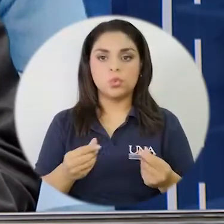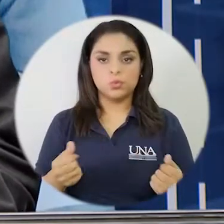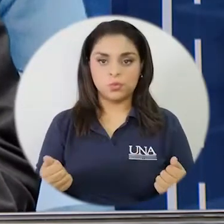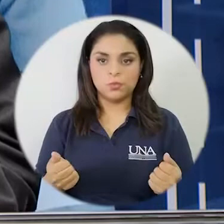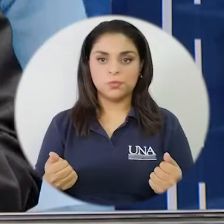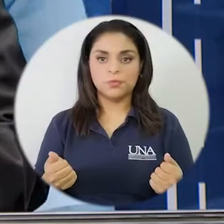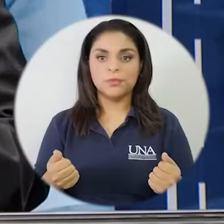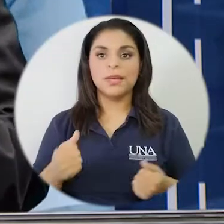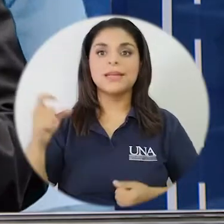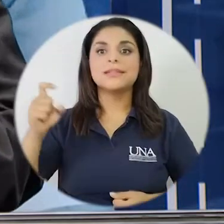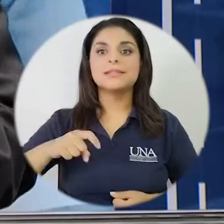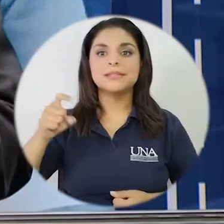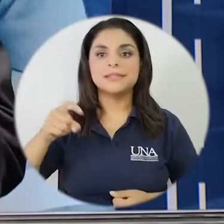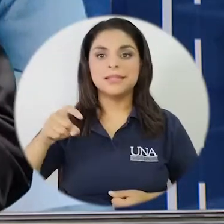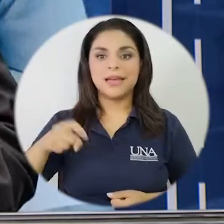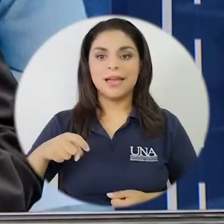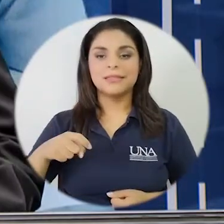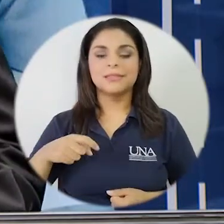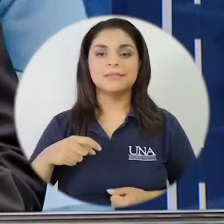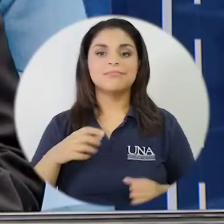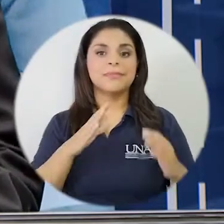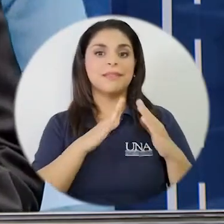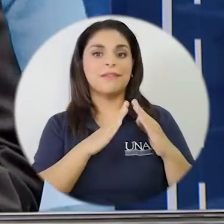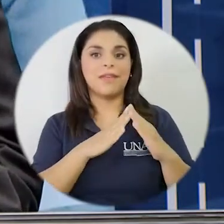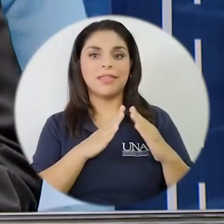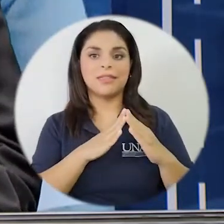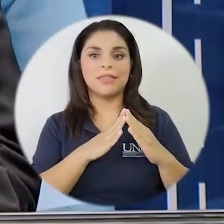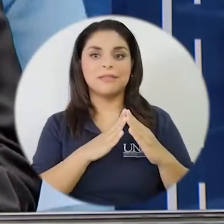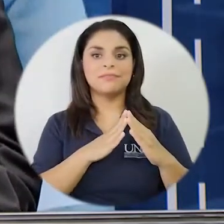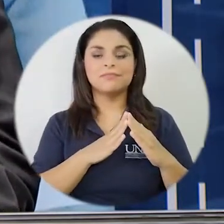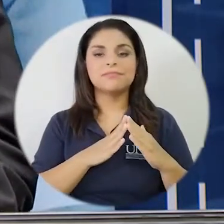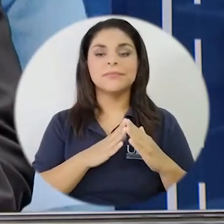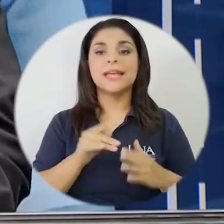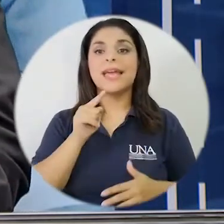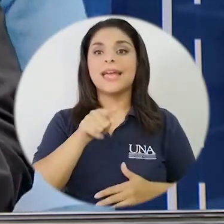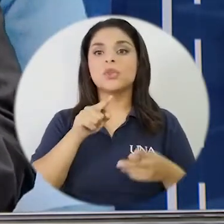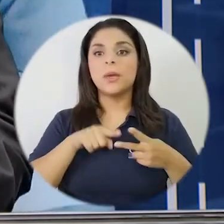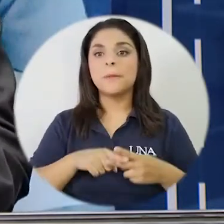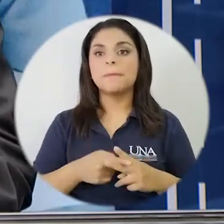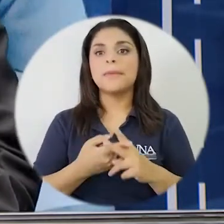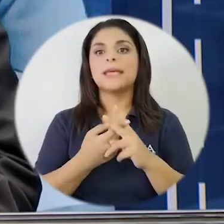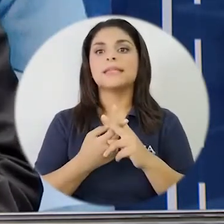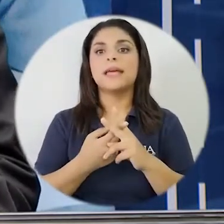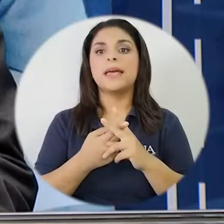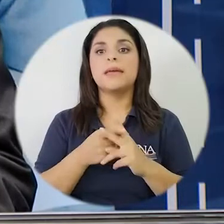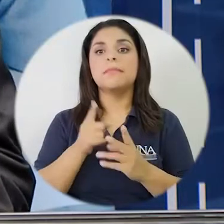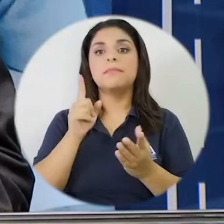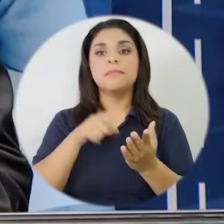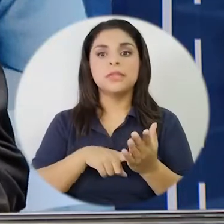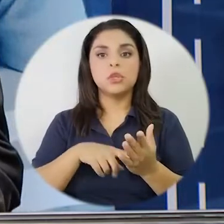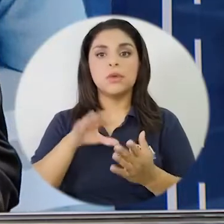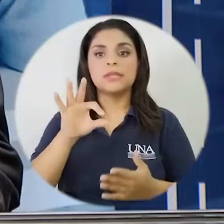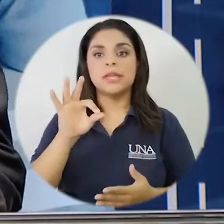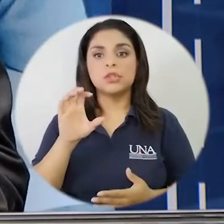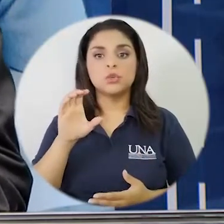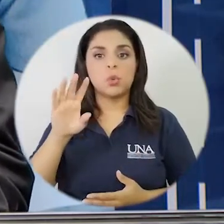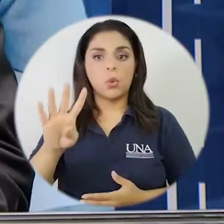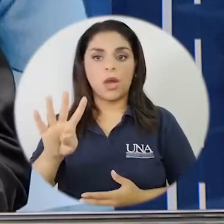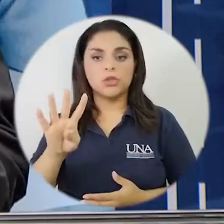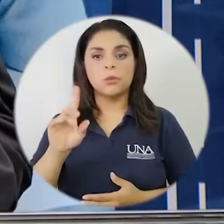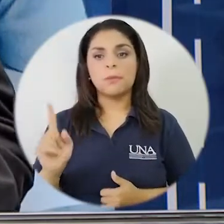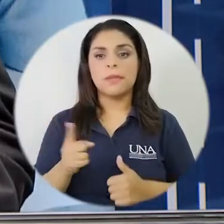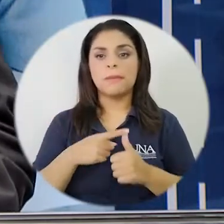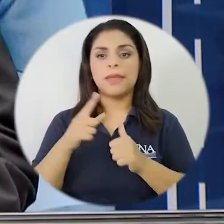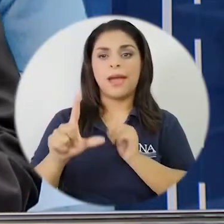solución propiamente a lo que es la necesidad de vivienda, sino más bien eso inicia en 1904 con la primera